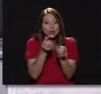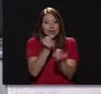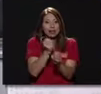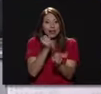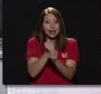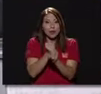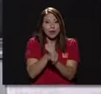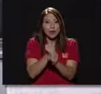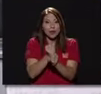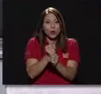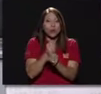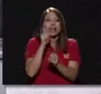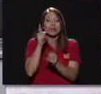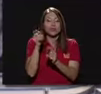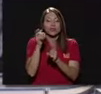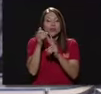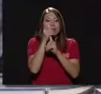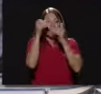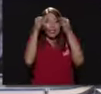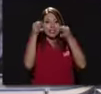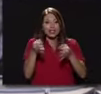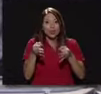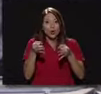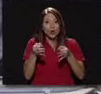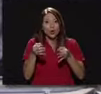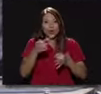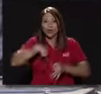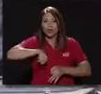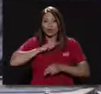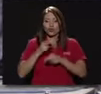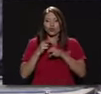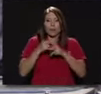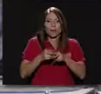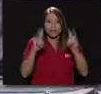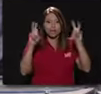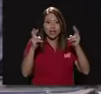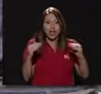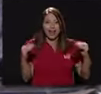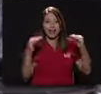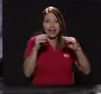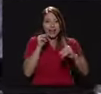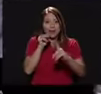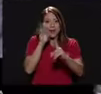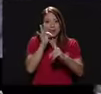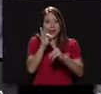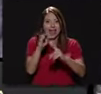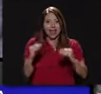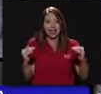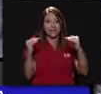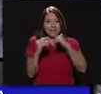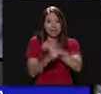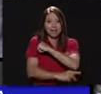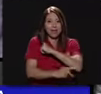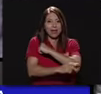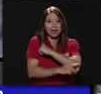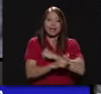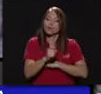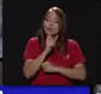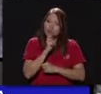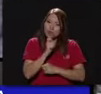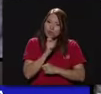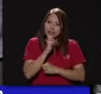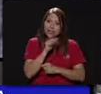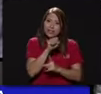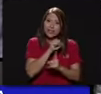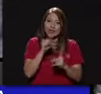decisión, digamos, lo que nosotros decimos a nivel meta, a nivel de país. Y digamos que es difícil que la sociedad se ponga de acuerdo en